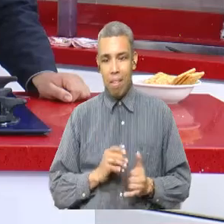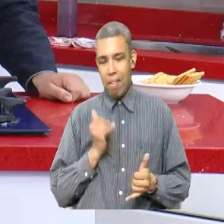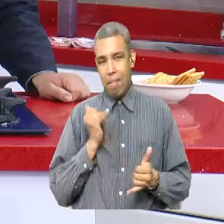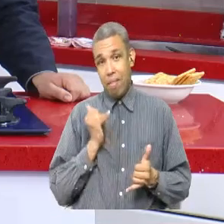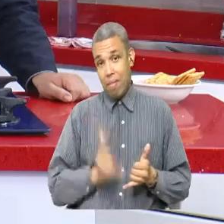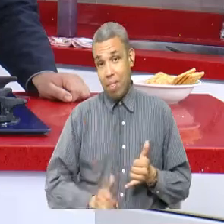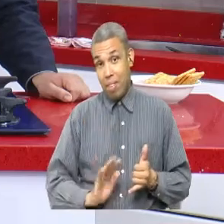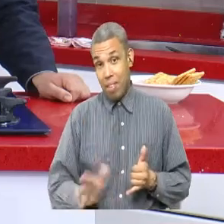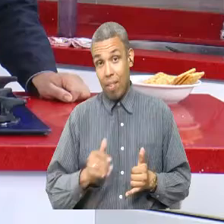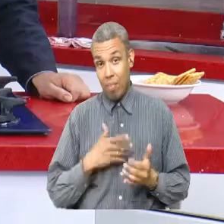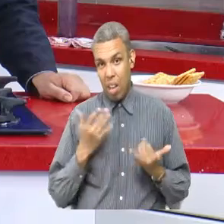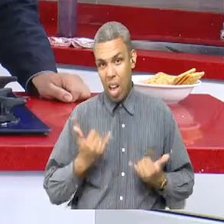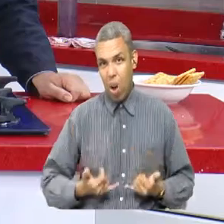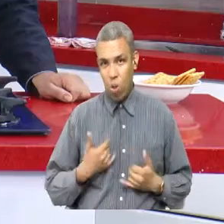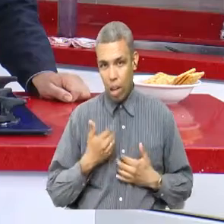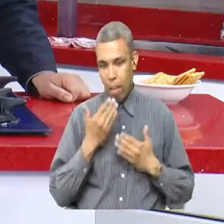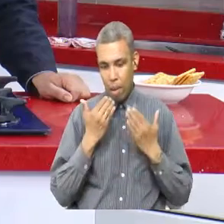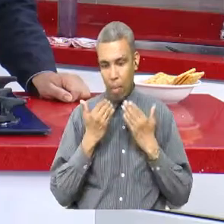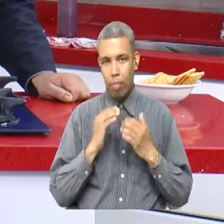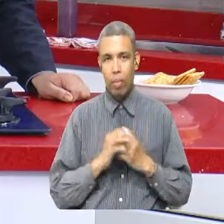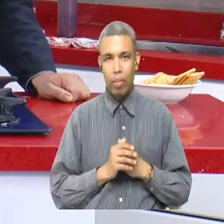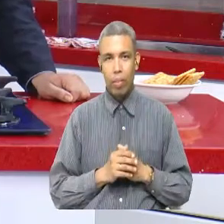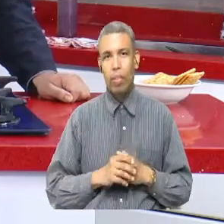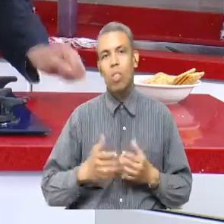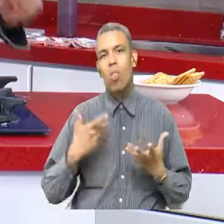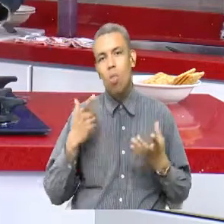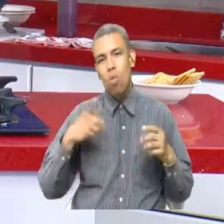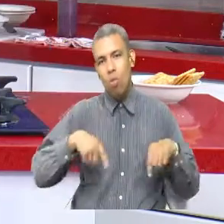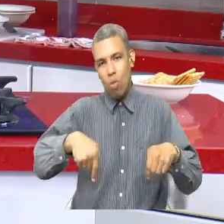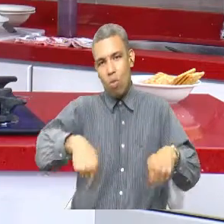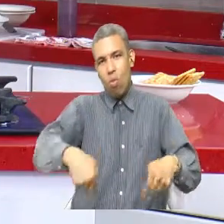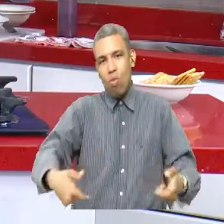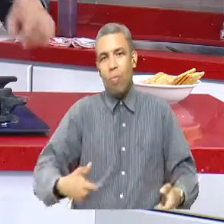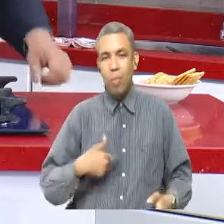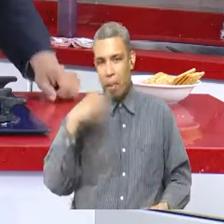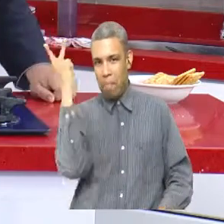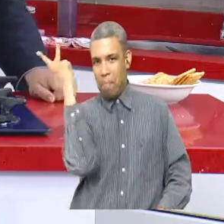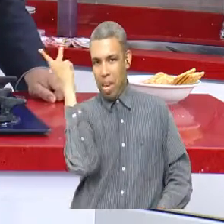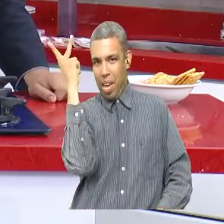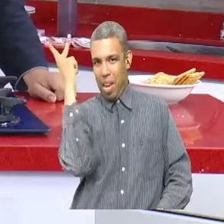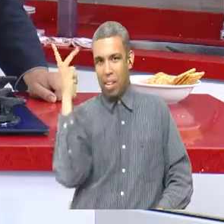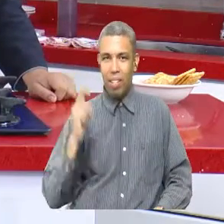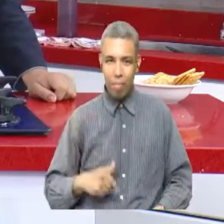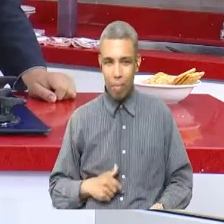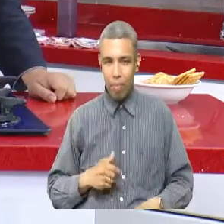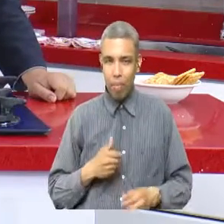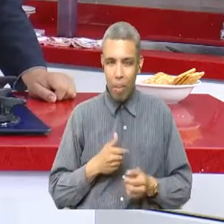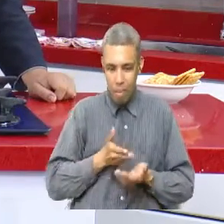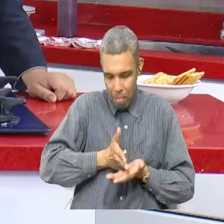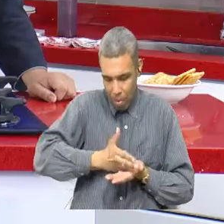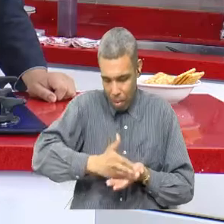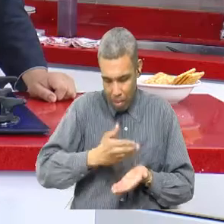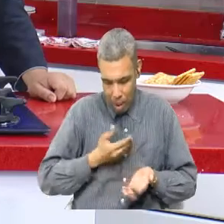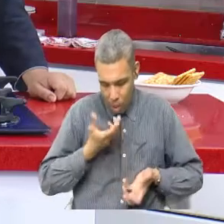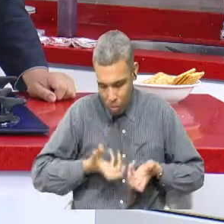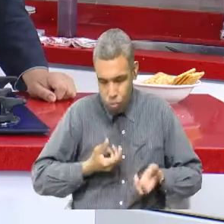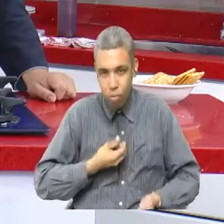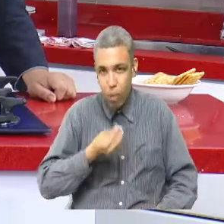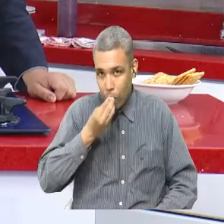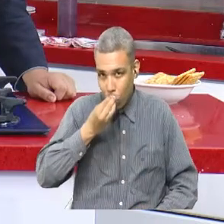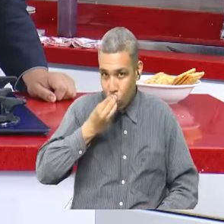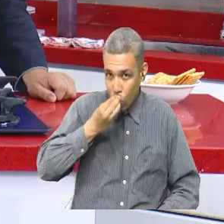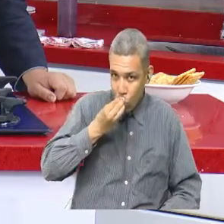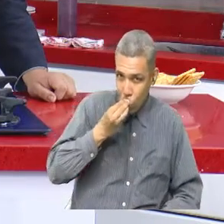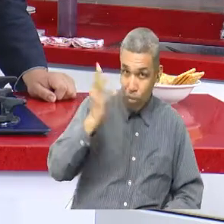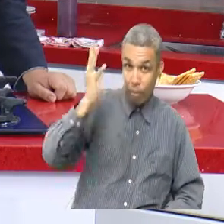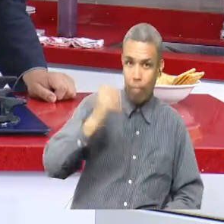a comer delicioso, ahora sí vamos a decirlo bien, todo porque hoy es... ¡Viernes! En esto que se llama A Pedir de Boca. Recuerden que tenemos